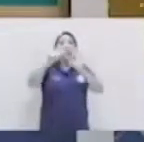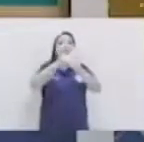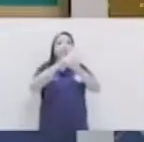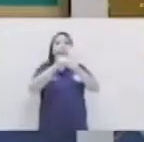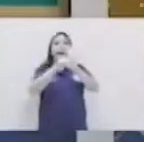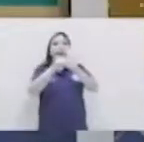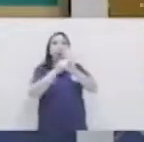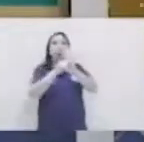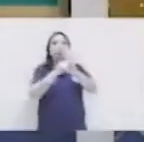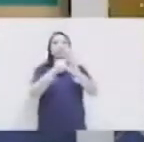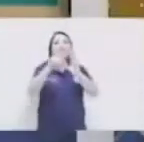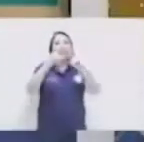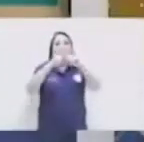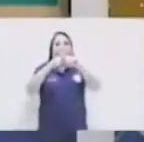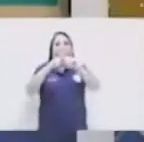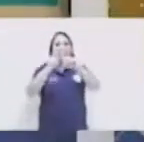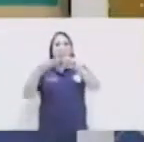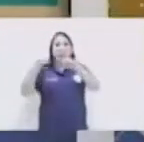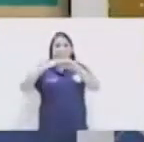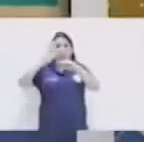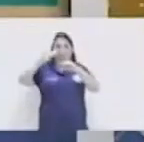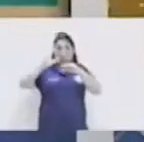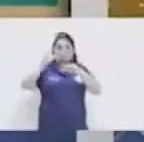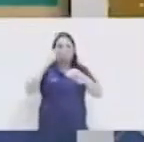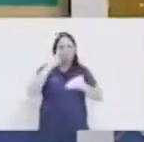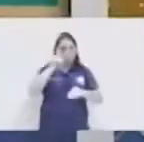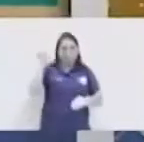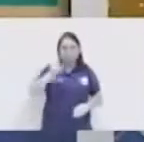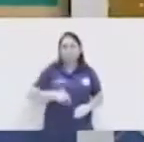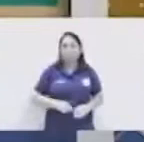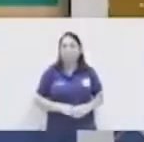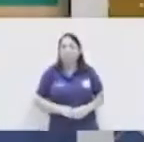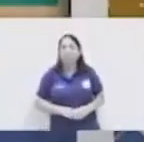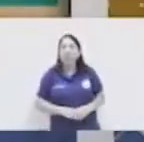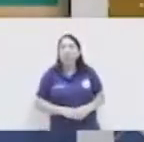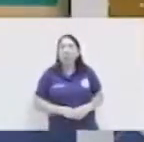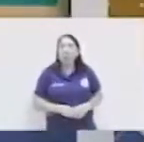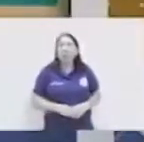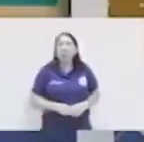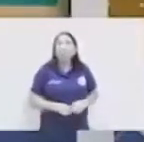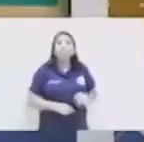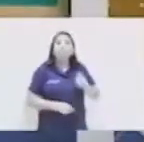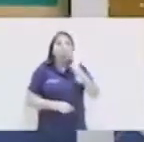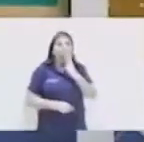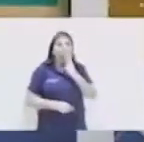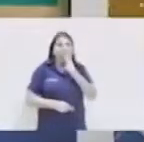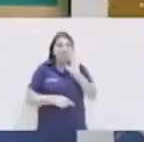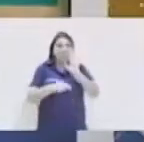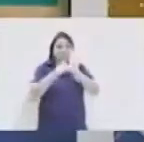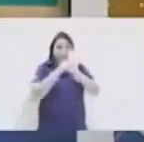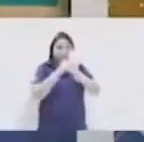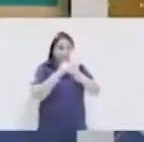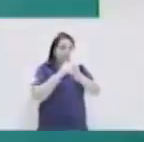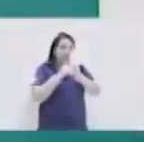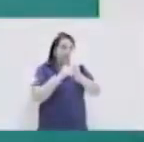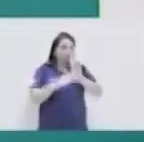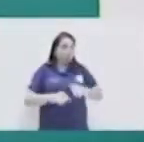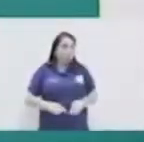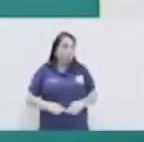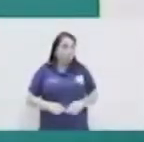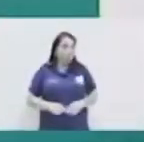6x más 5. En este caso quedaría así: menos, que es el signo de menos